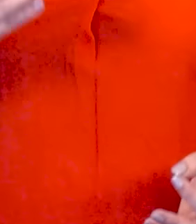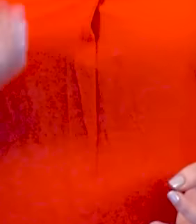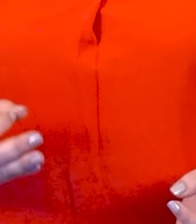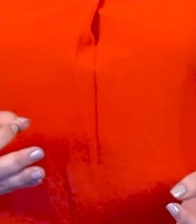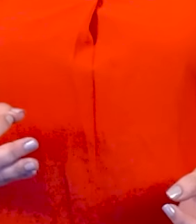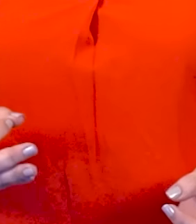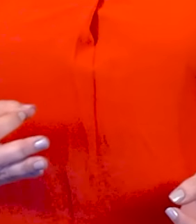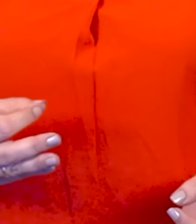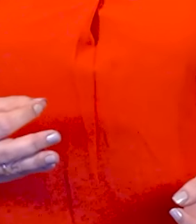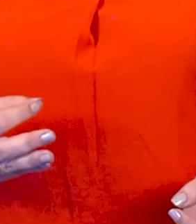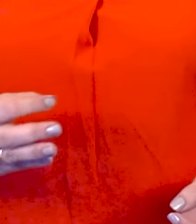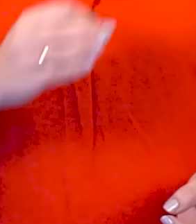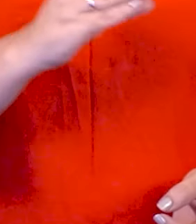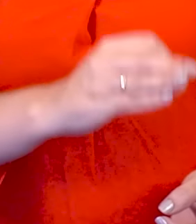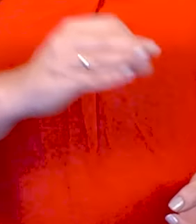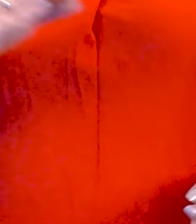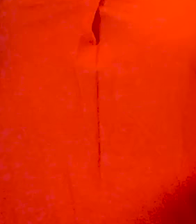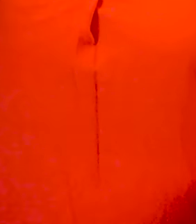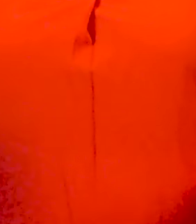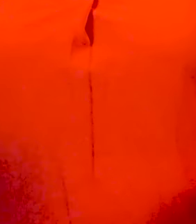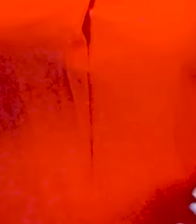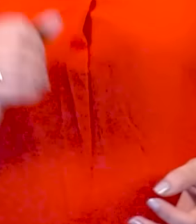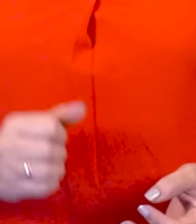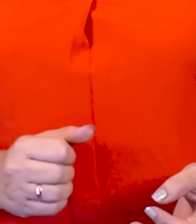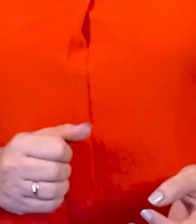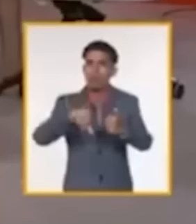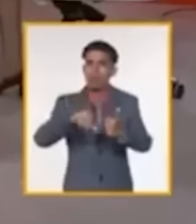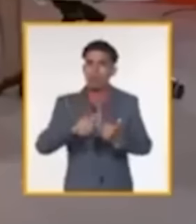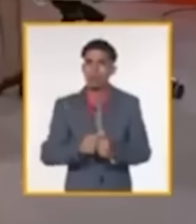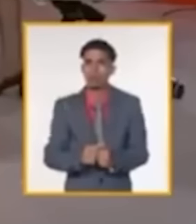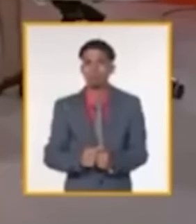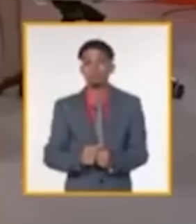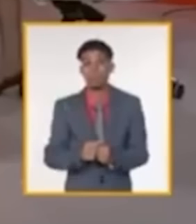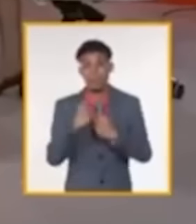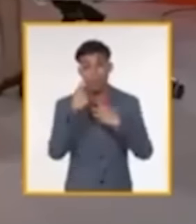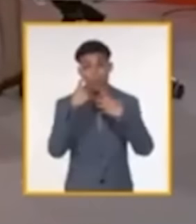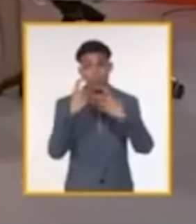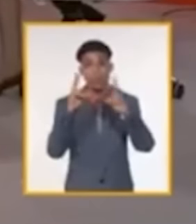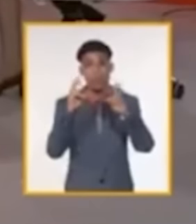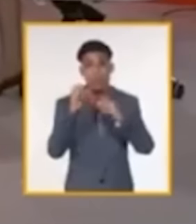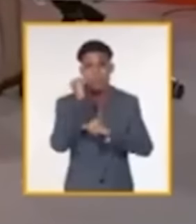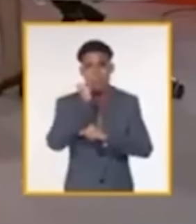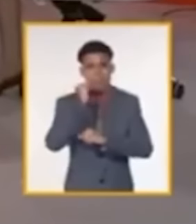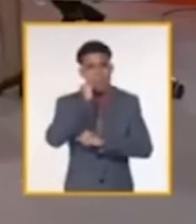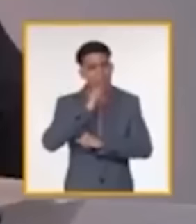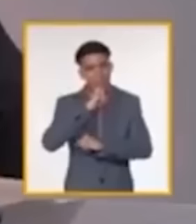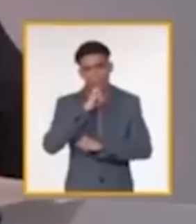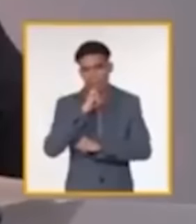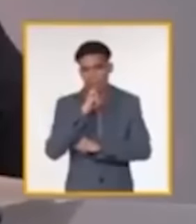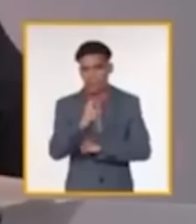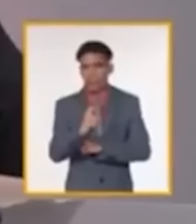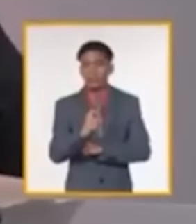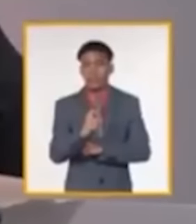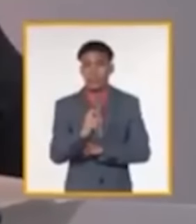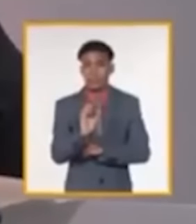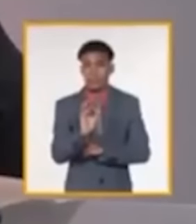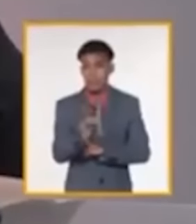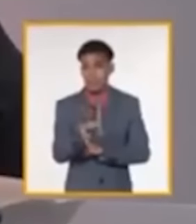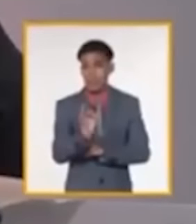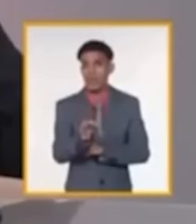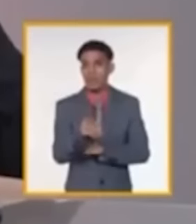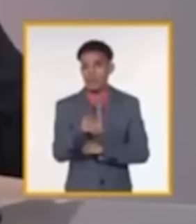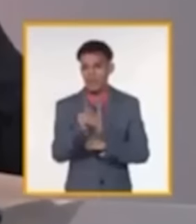retomó una cruzada que denomina por la descolonización cultural. Uno de los retos más grandes que tenemos en esta última etapa es